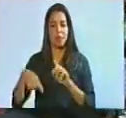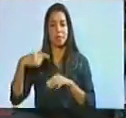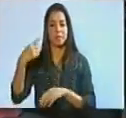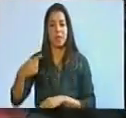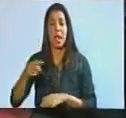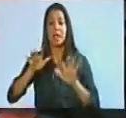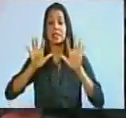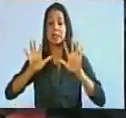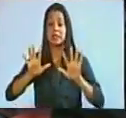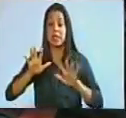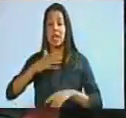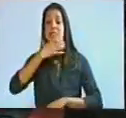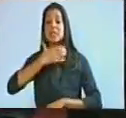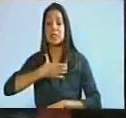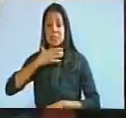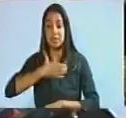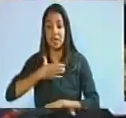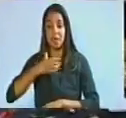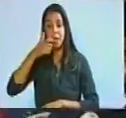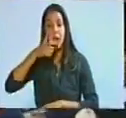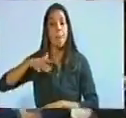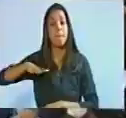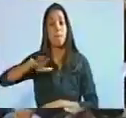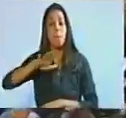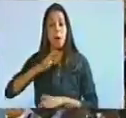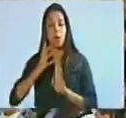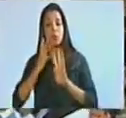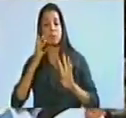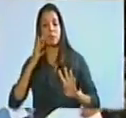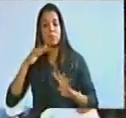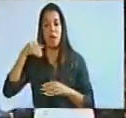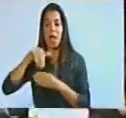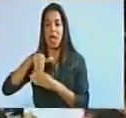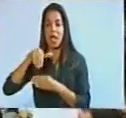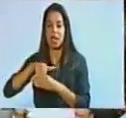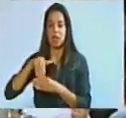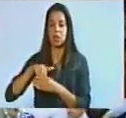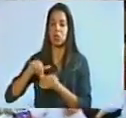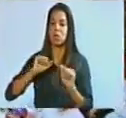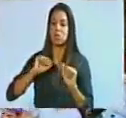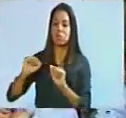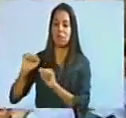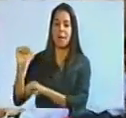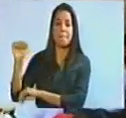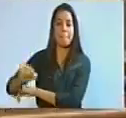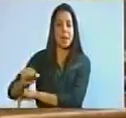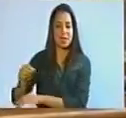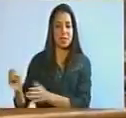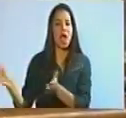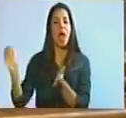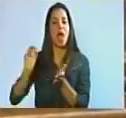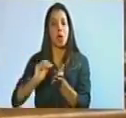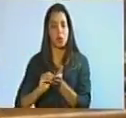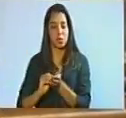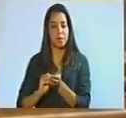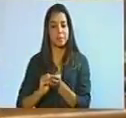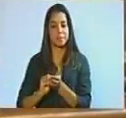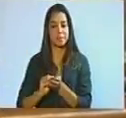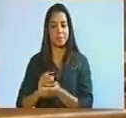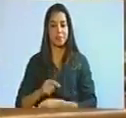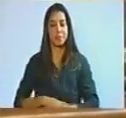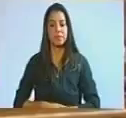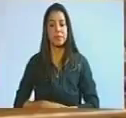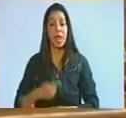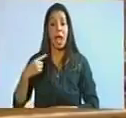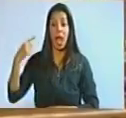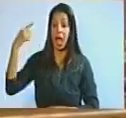10 de diciembre, donde libraremos nuevamente la batalla de Santa Inés. Así que lo que hizo ayer la